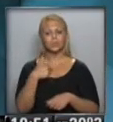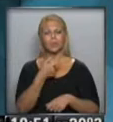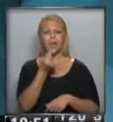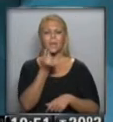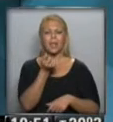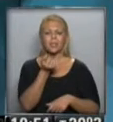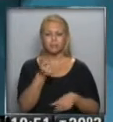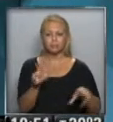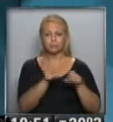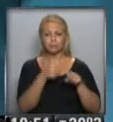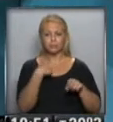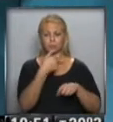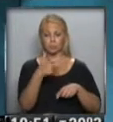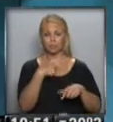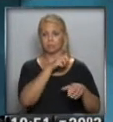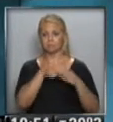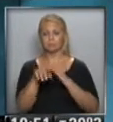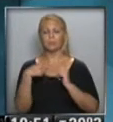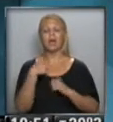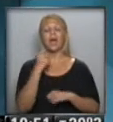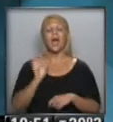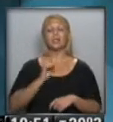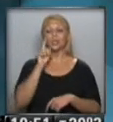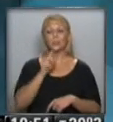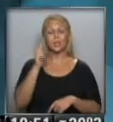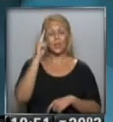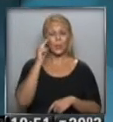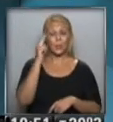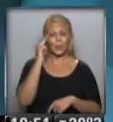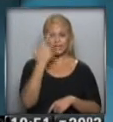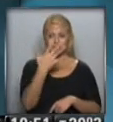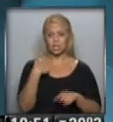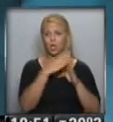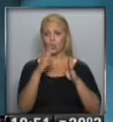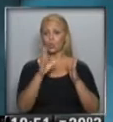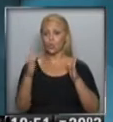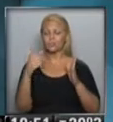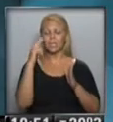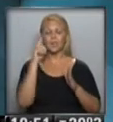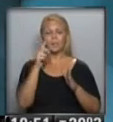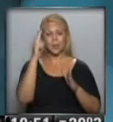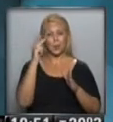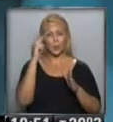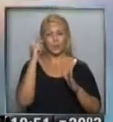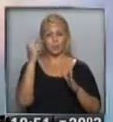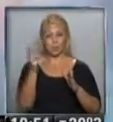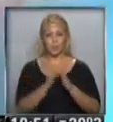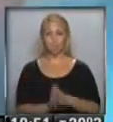públicos entre 1995 y 1999 durante la segunda gestión de Jorge Busti.